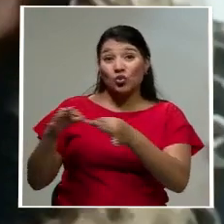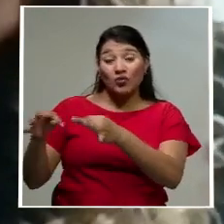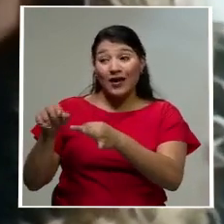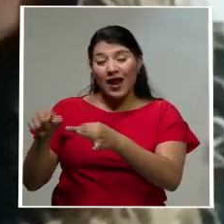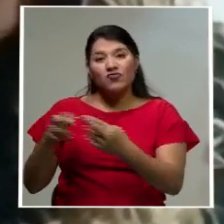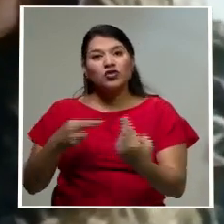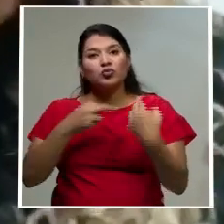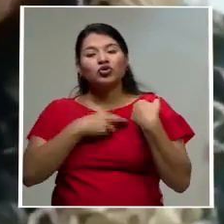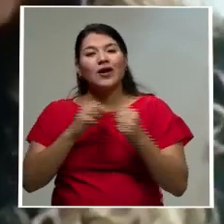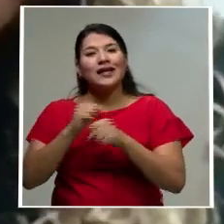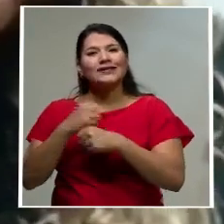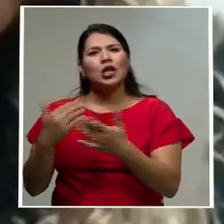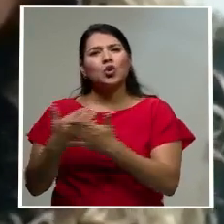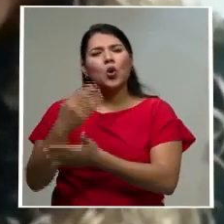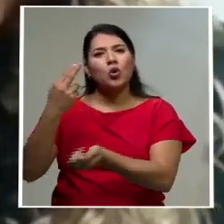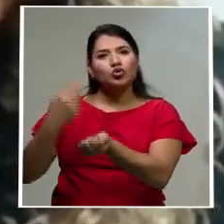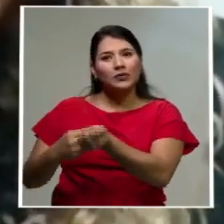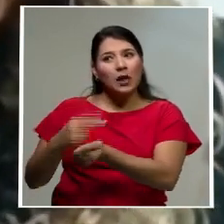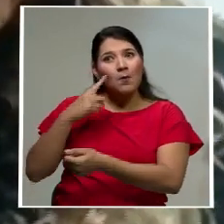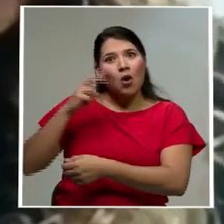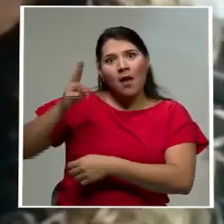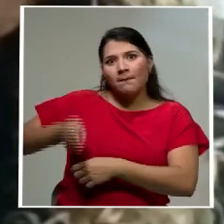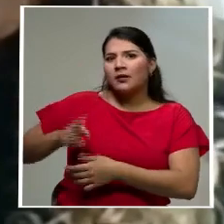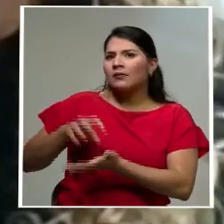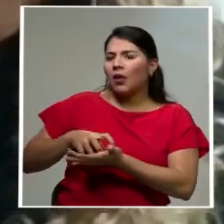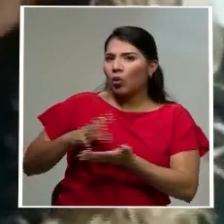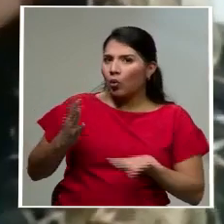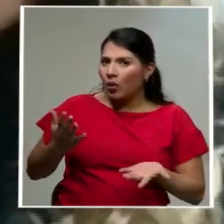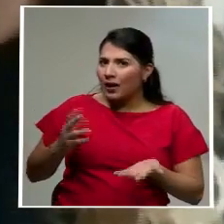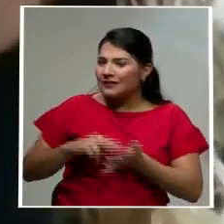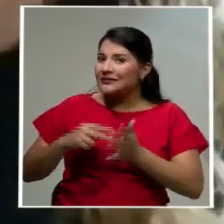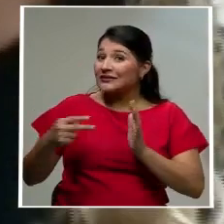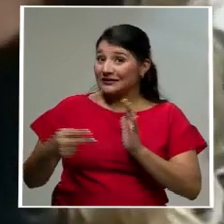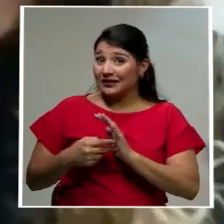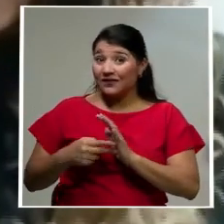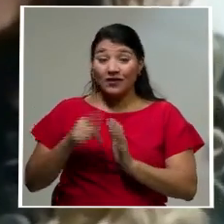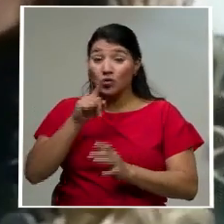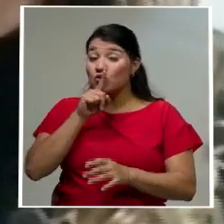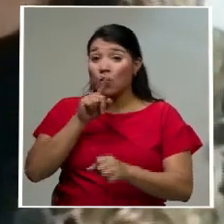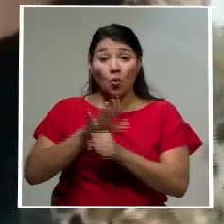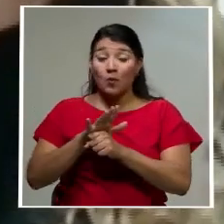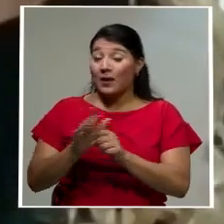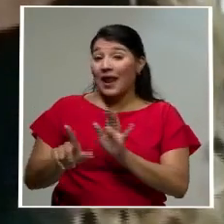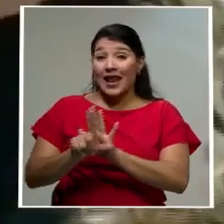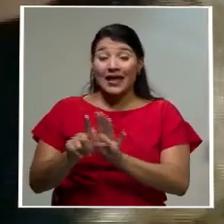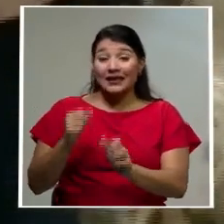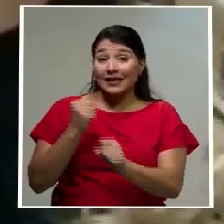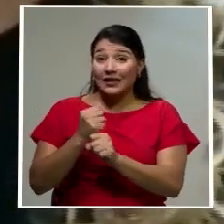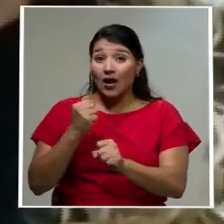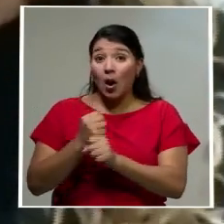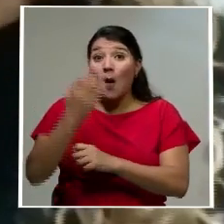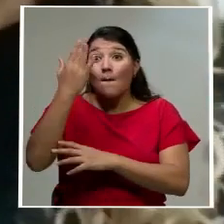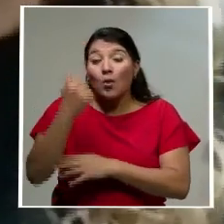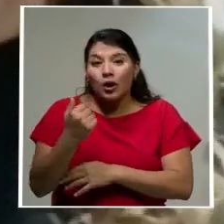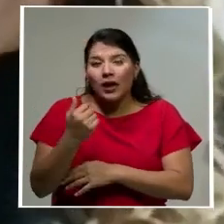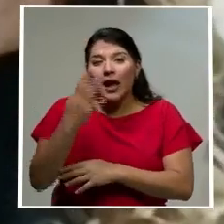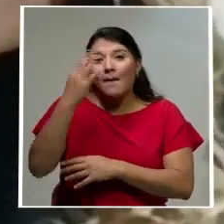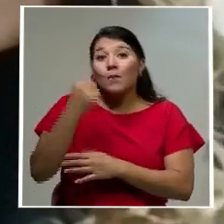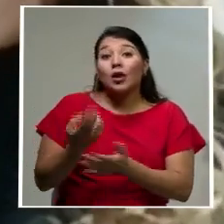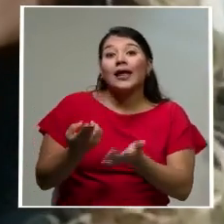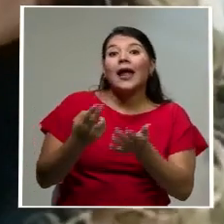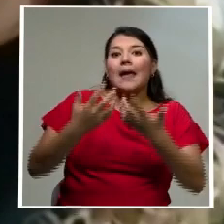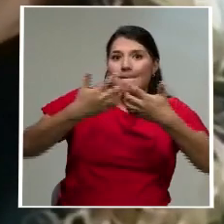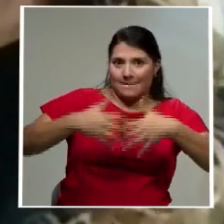el nuevo hospital, por los mismos cuestionamientos. O sea, están hasta infringiendo el Código de Trabajo, pues subcontratan bajo